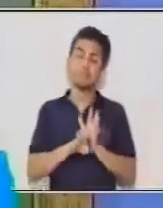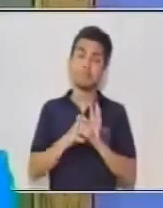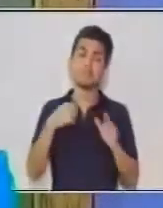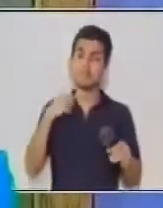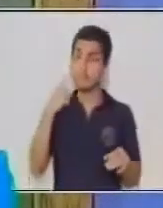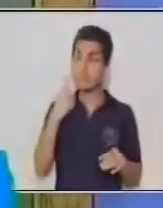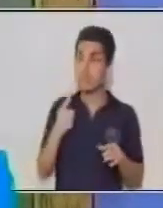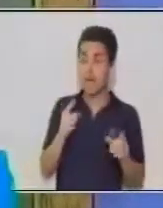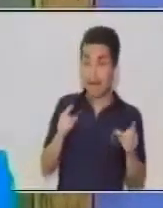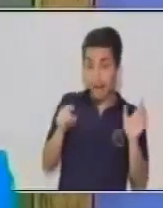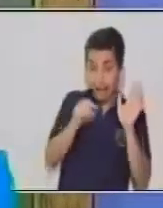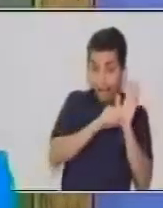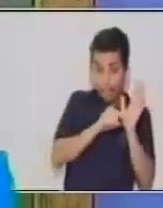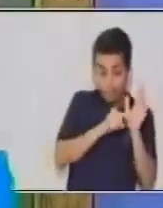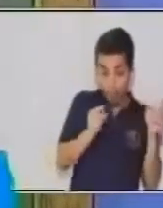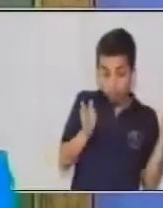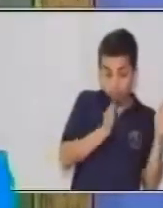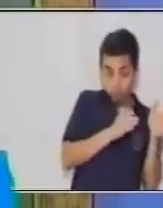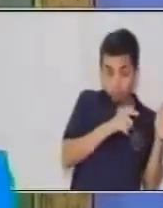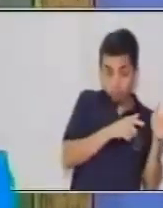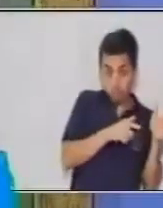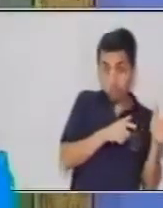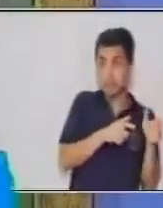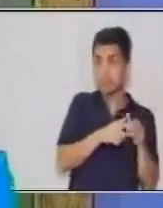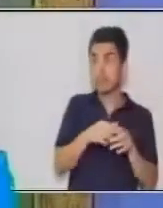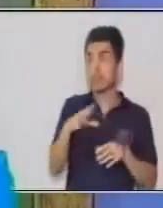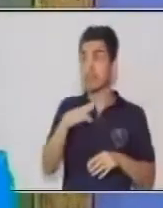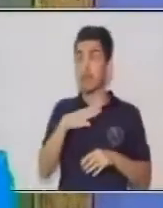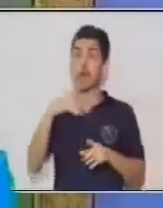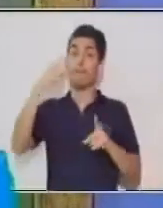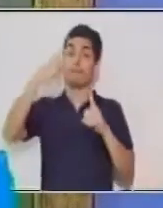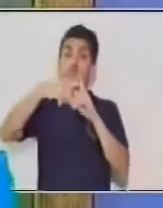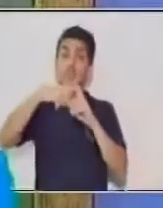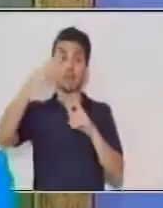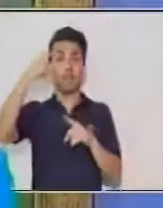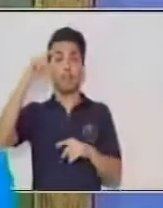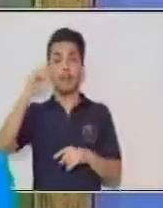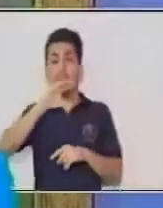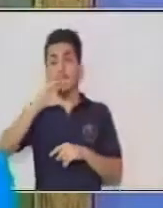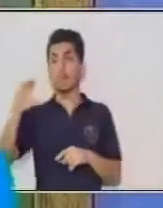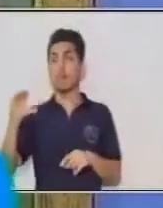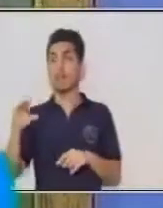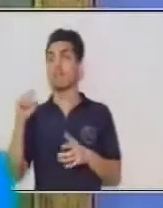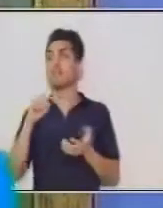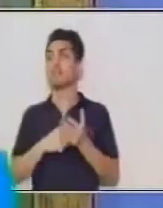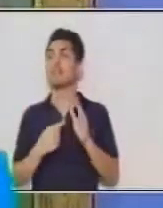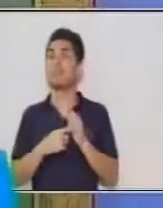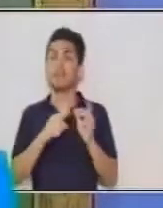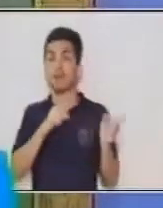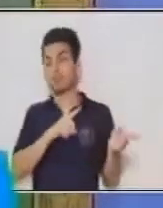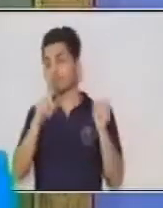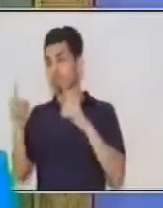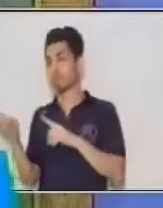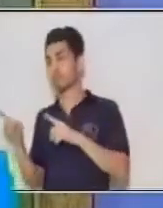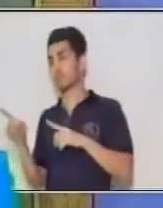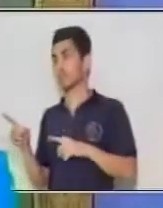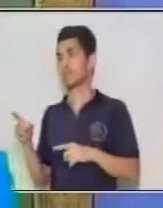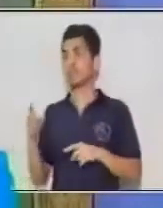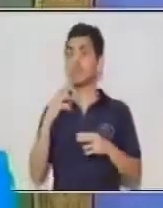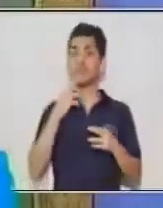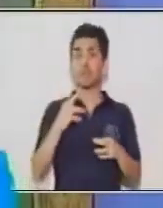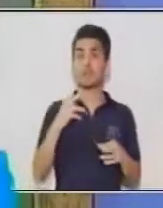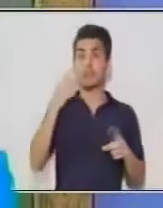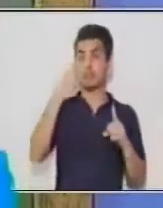acercando del lado negativo, tenemos un signo positivo en el denominador y eso nos va a mover a un resultado